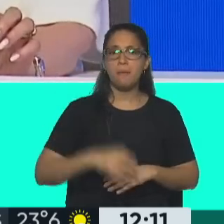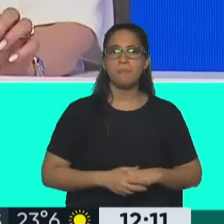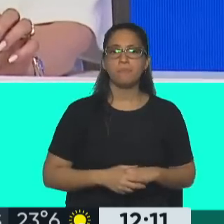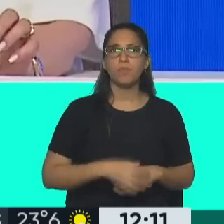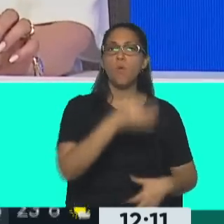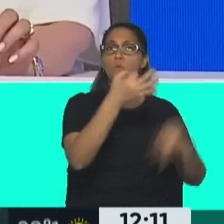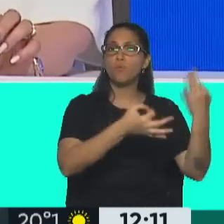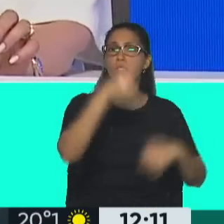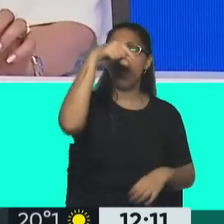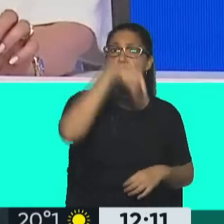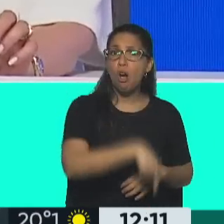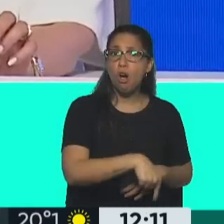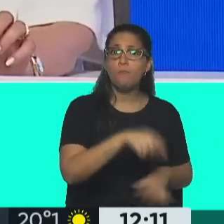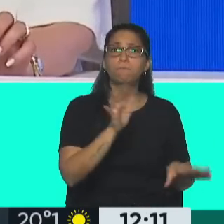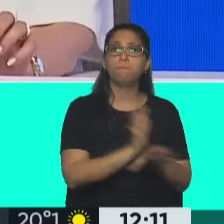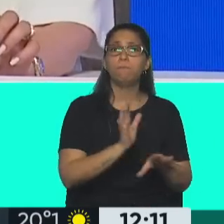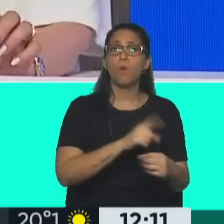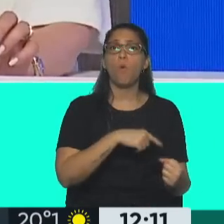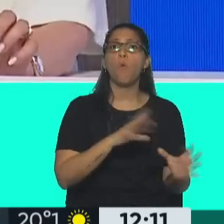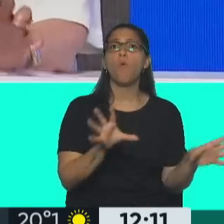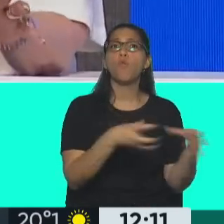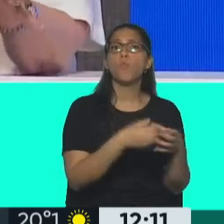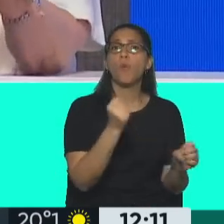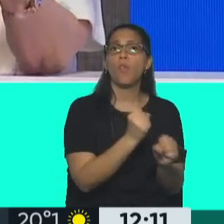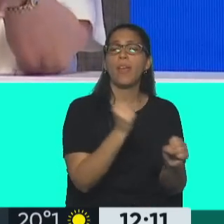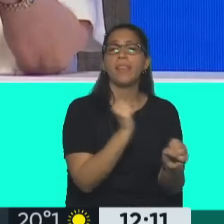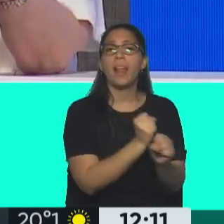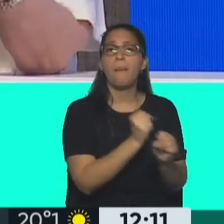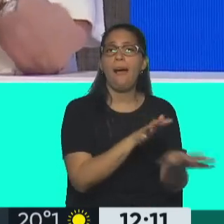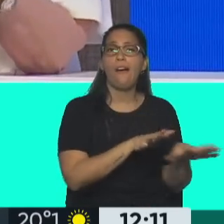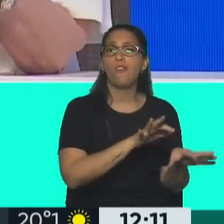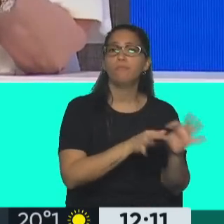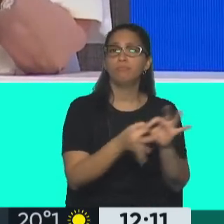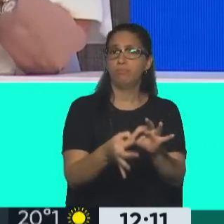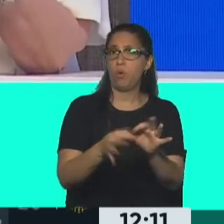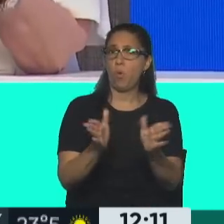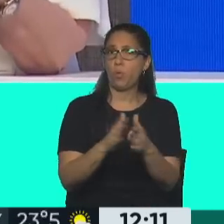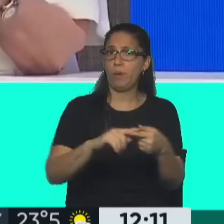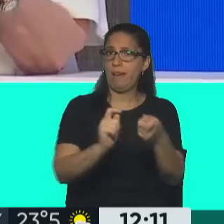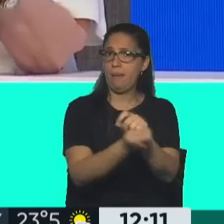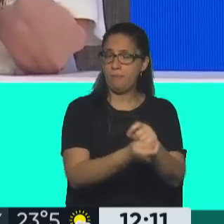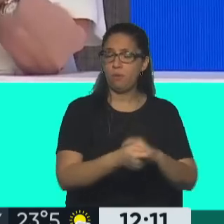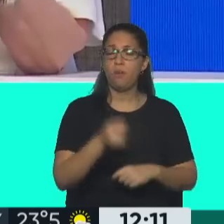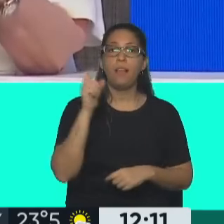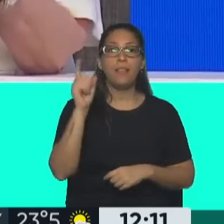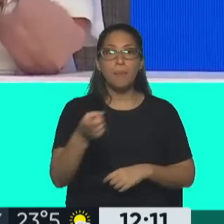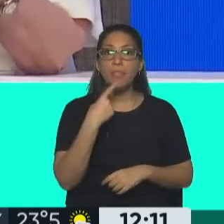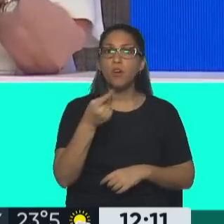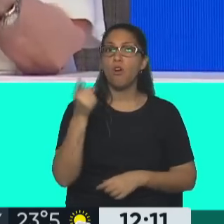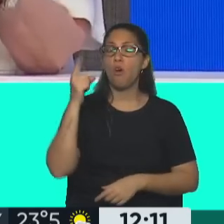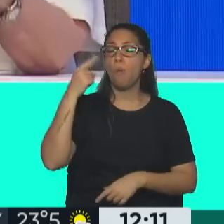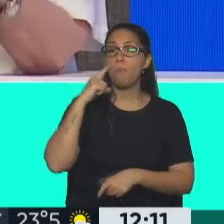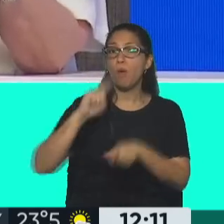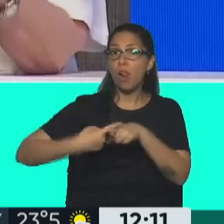justicia hoy es el grupo de tareas de Juntos por el Cambio. Y además puso el acento Cristina Fernández de Kirchner en la violencia